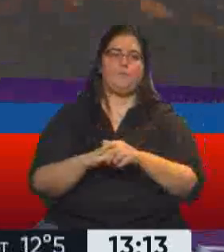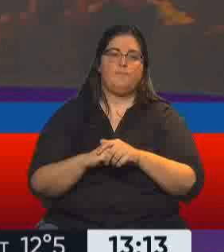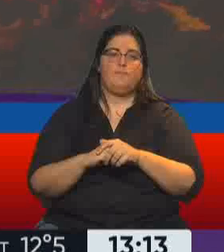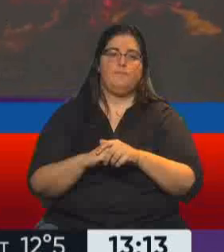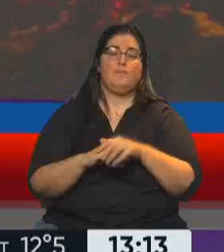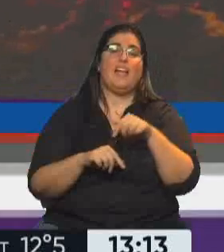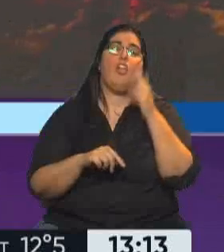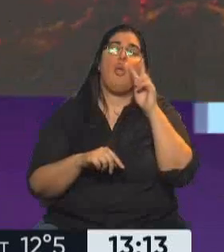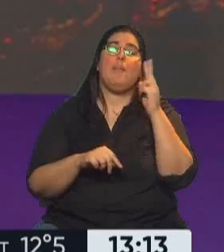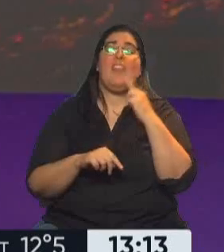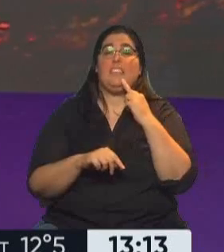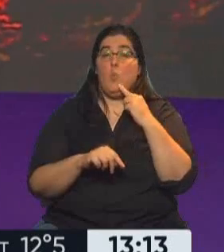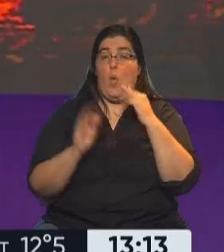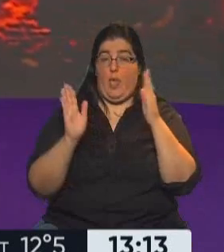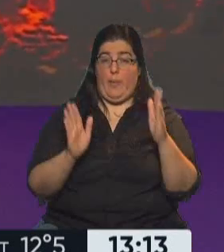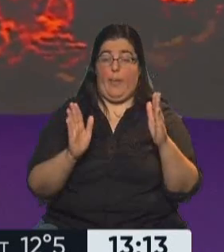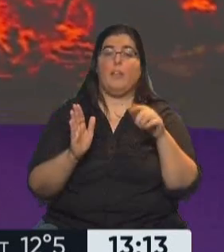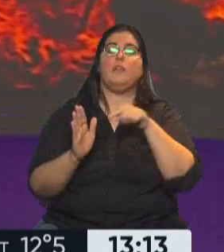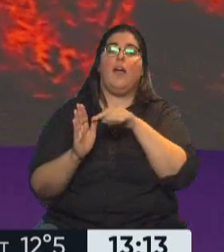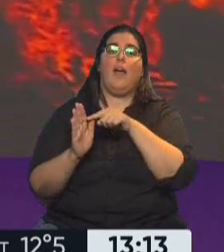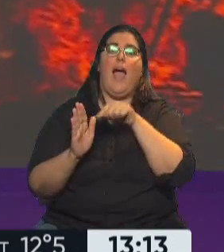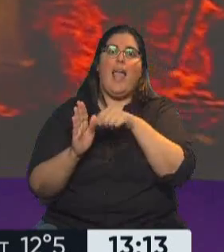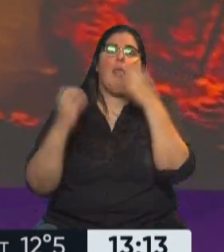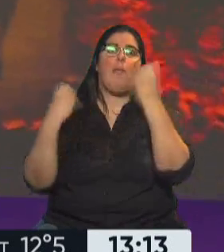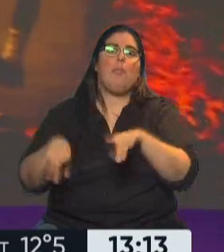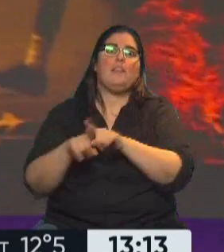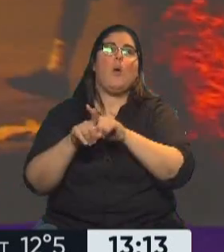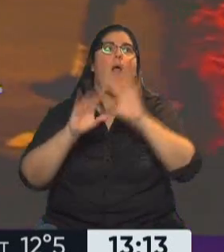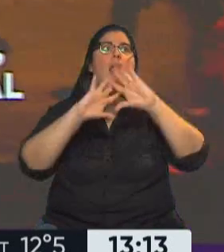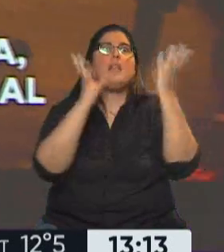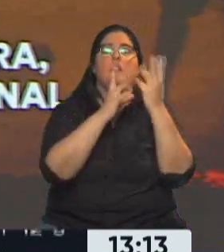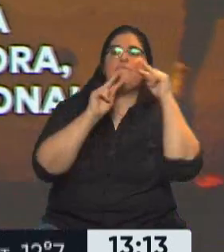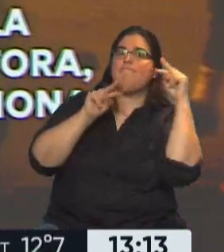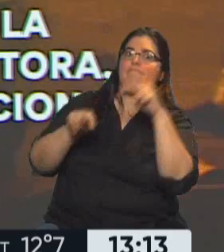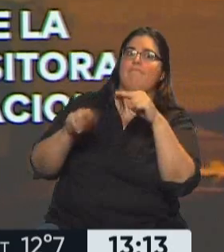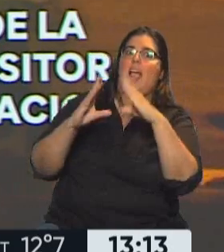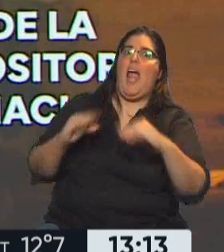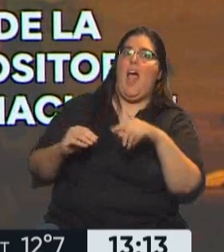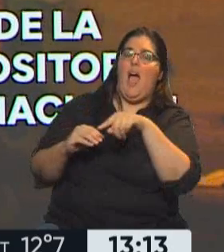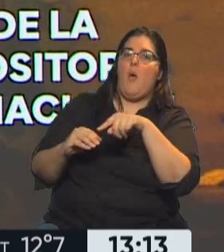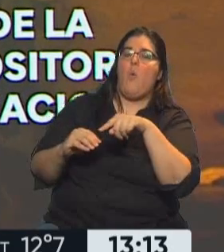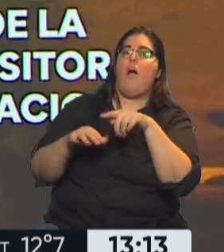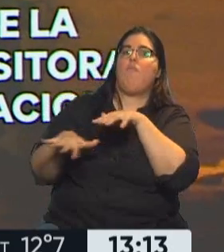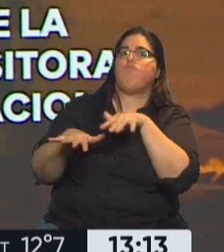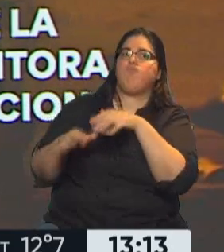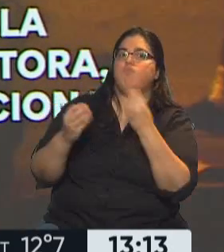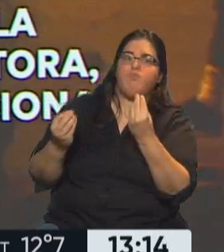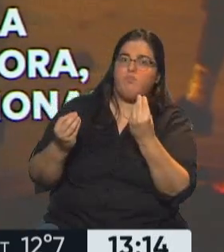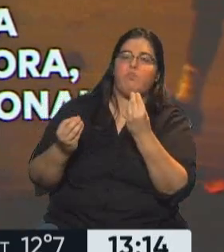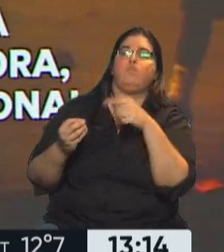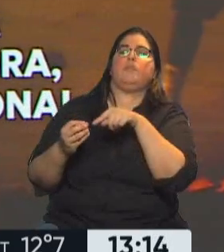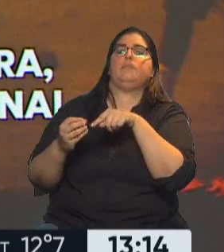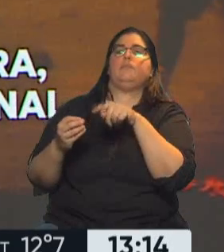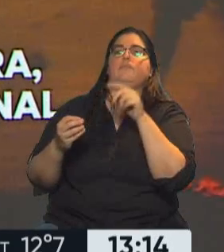Esto ya estamos en 2019. Donde empiezan algunas repercusiones internacionales de la situación que está sucediendo en